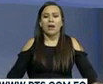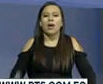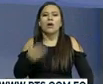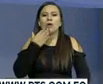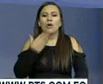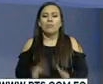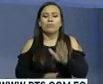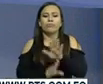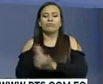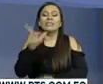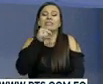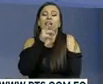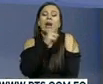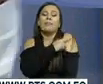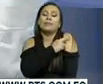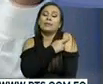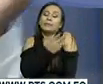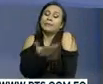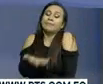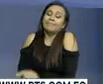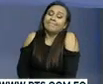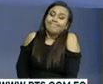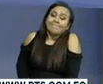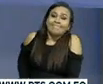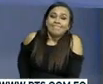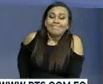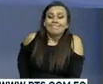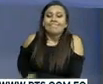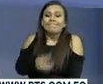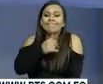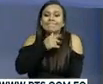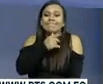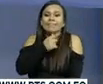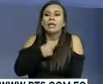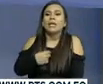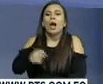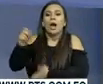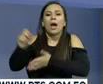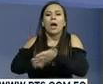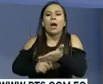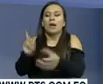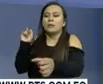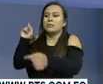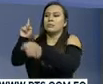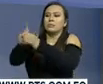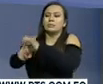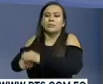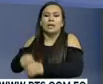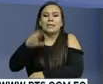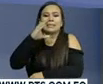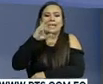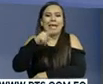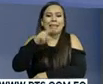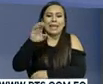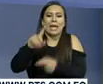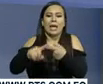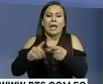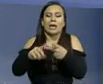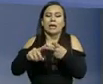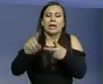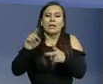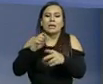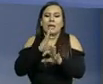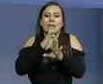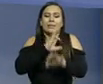proceso el guinness el responsable es bueno pues en este caso quien suscribió el contrato con cn parte del equipo